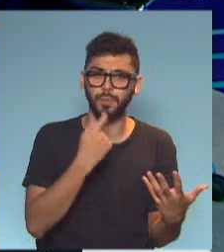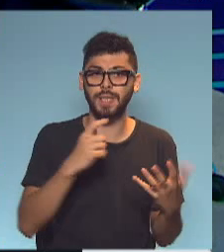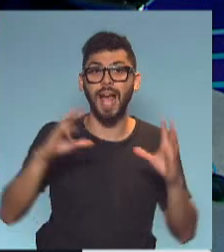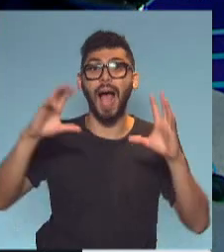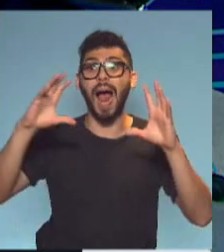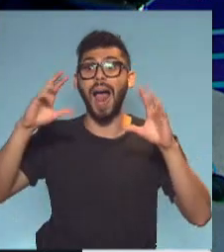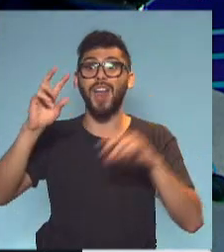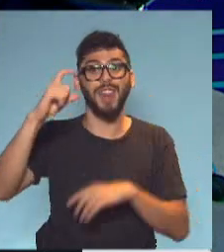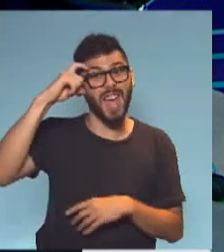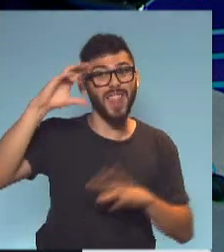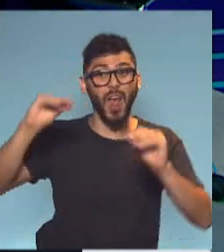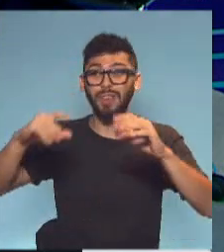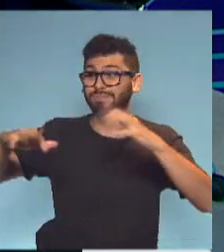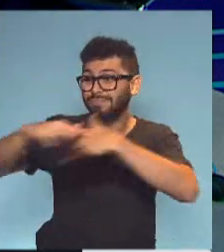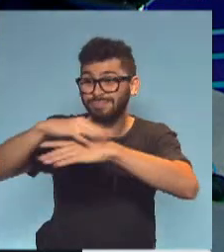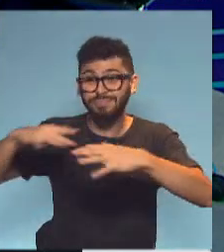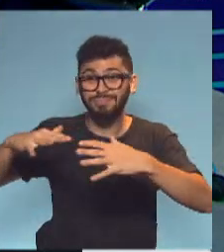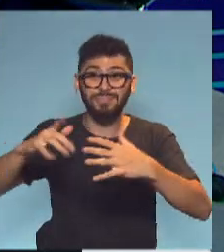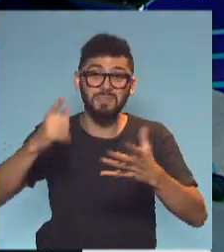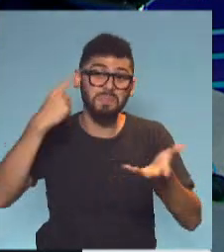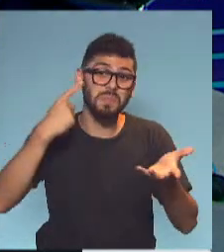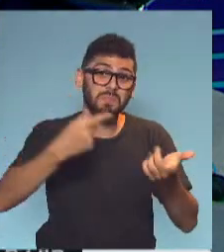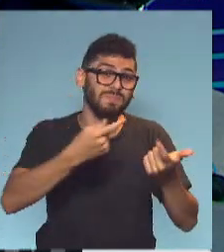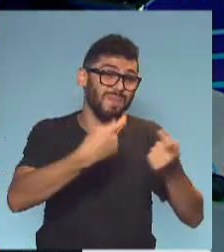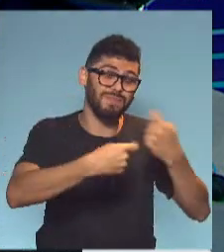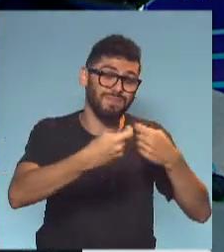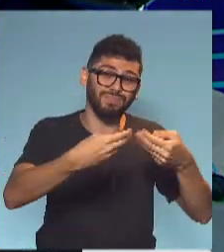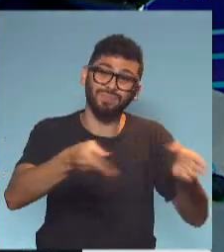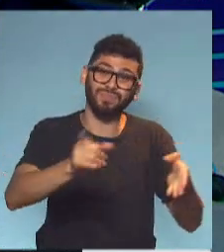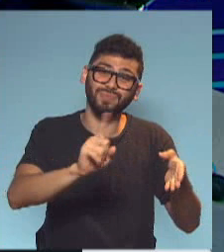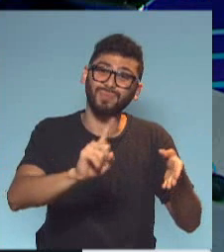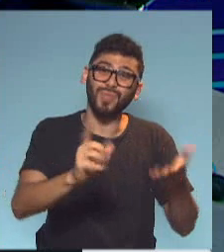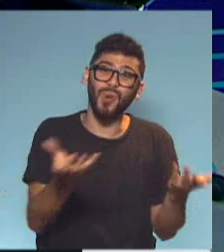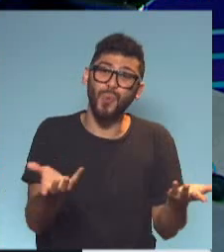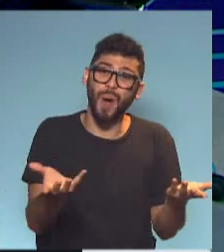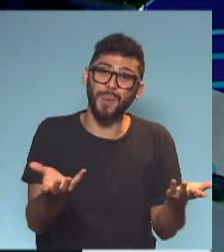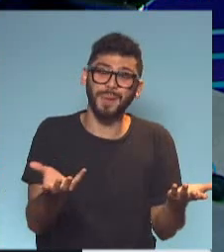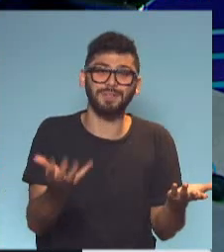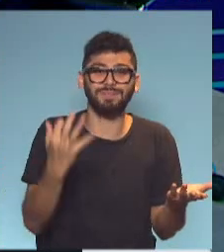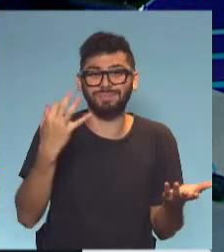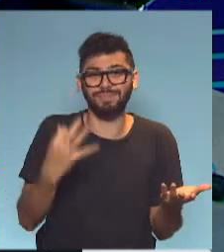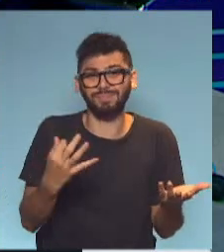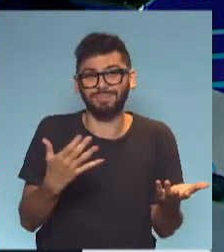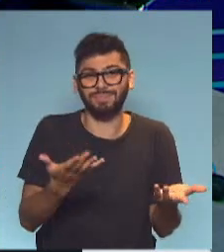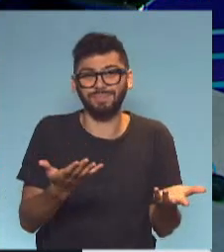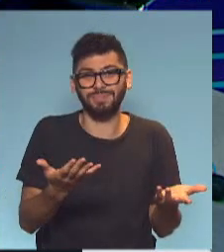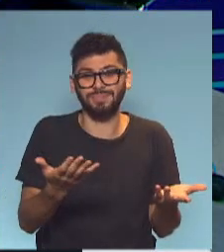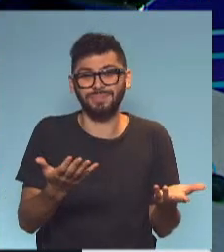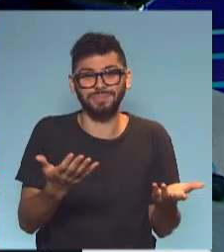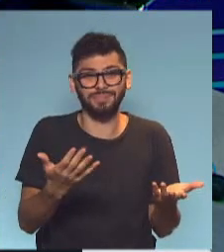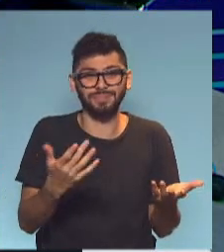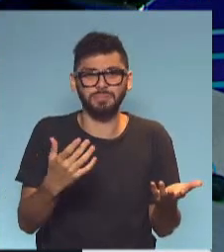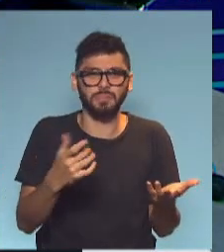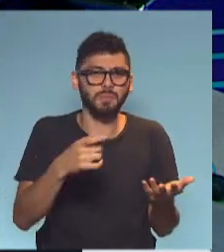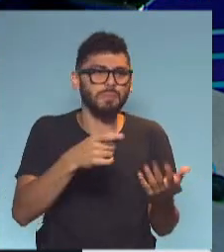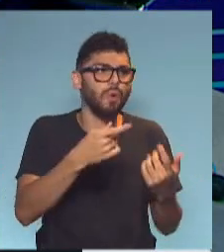ya habría muchísimos lugares que directamente, supongo que no abrirían. Hay una idiosincrasia de llegar tarde a